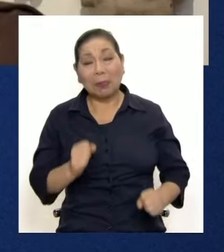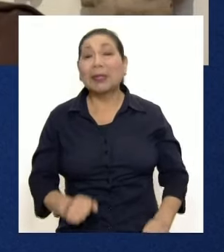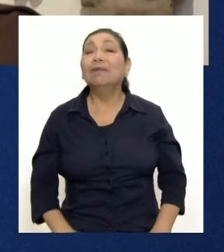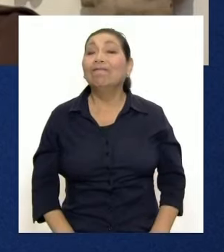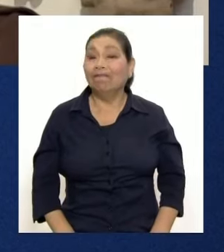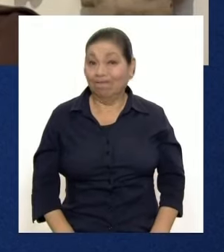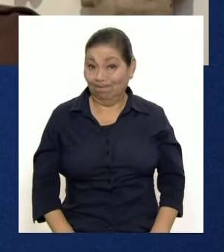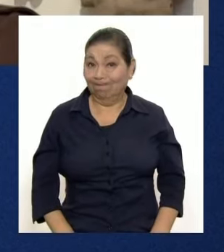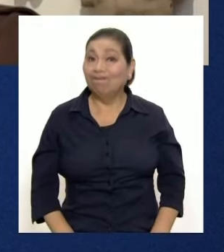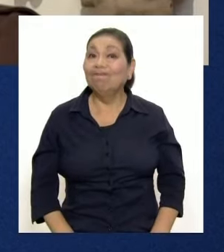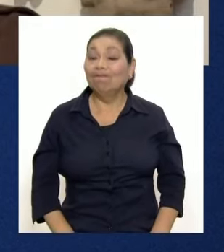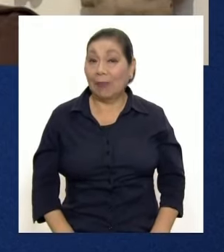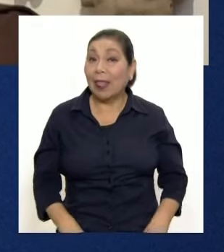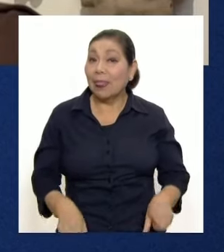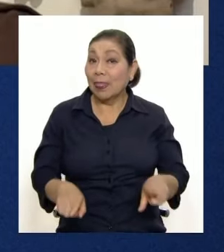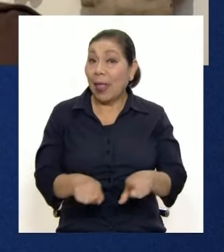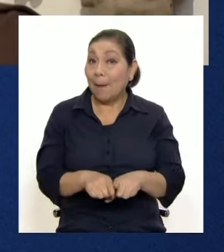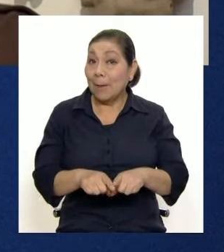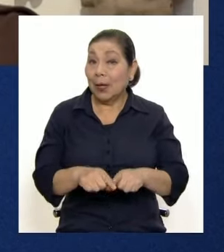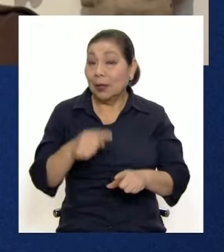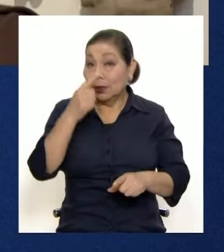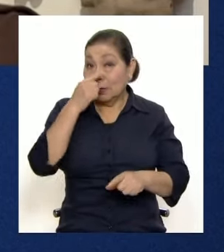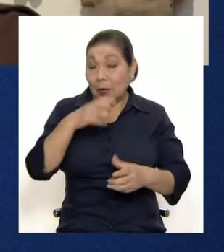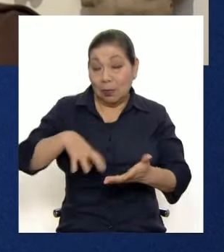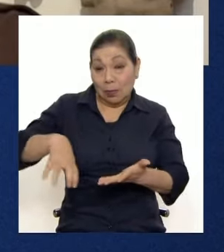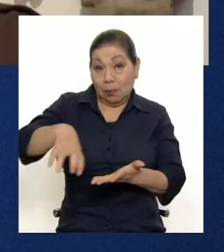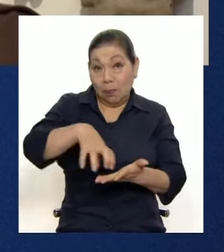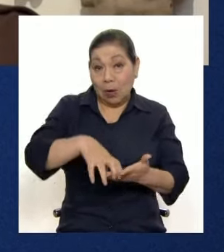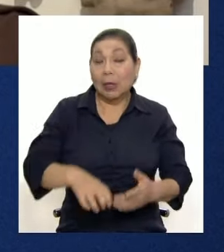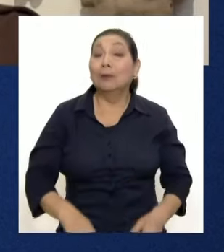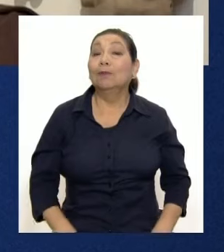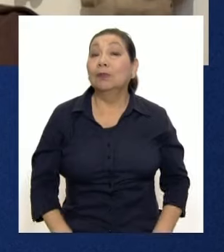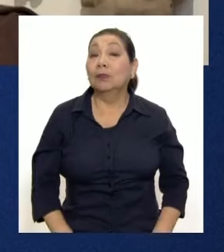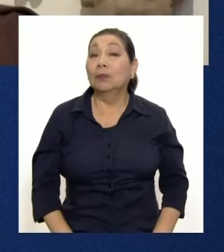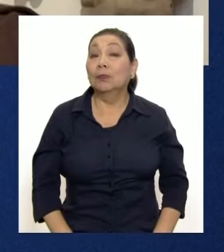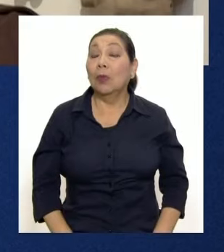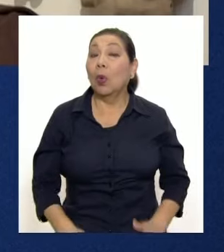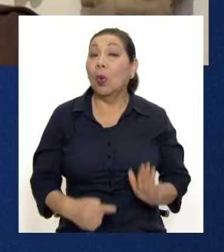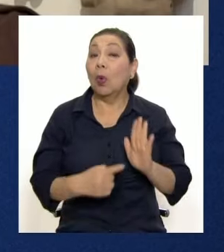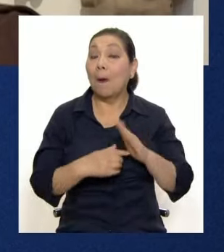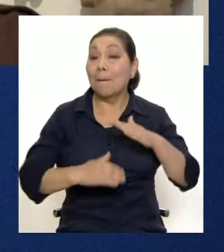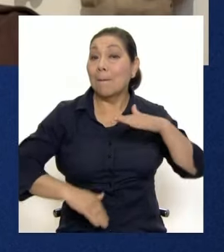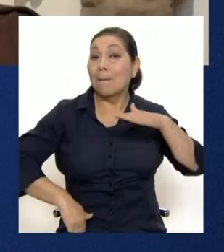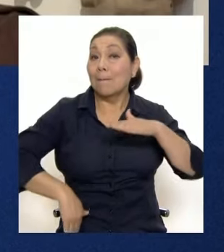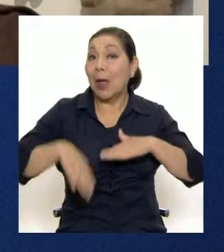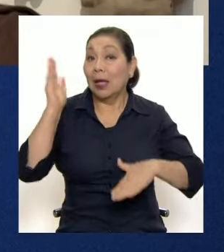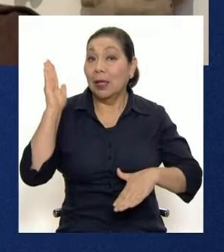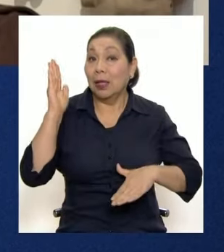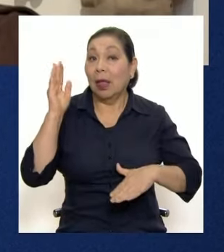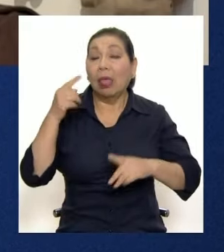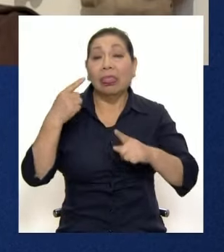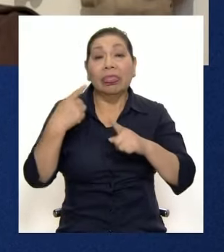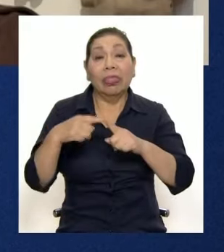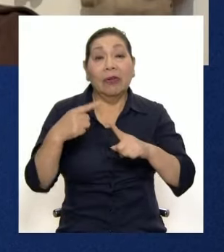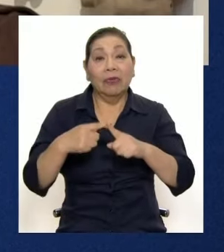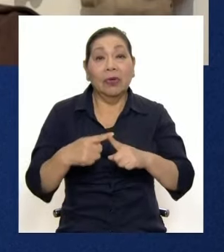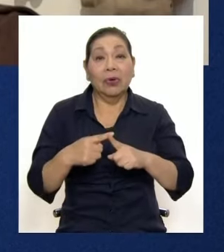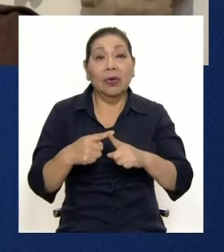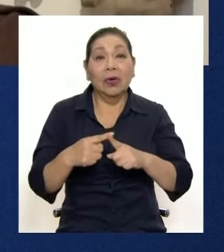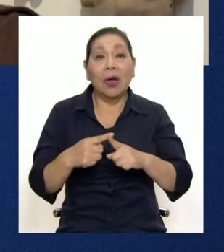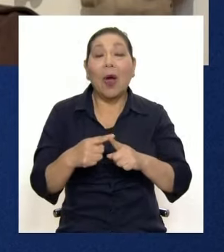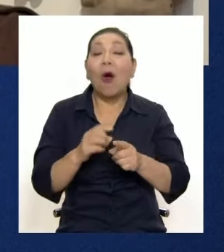también llama la atención que en machupichu Pueblo este el mayor número de especies de